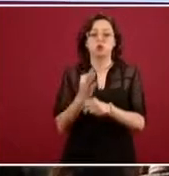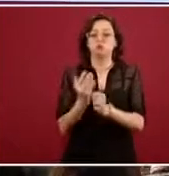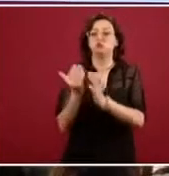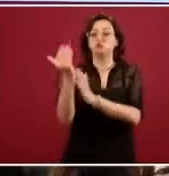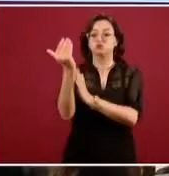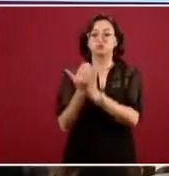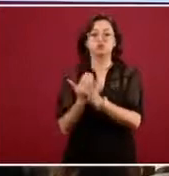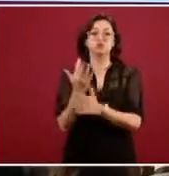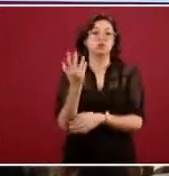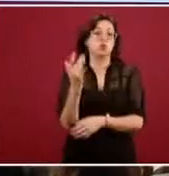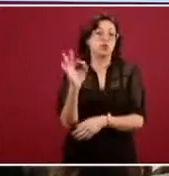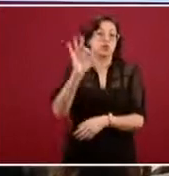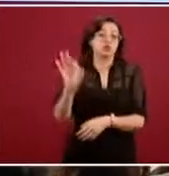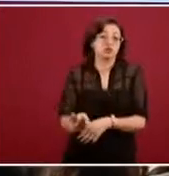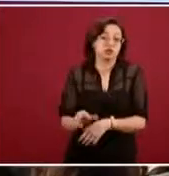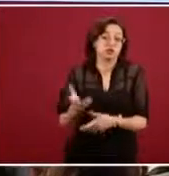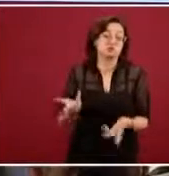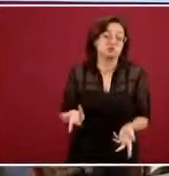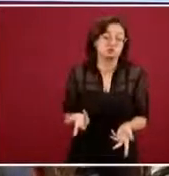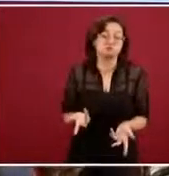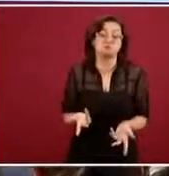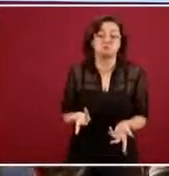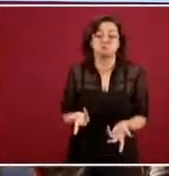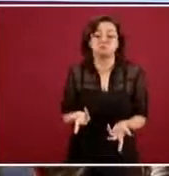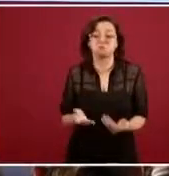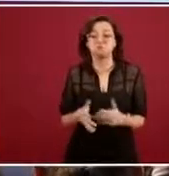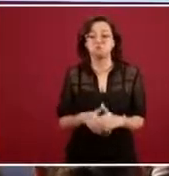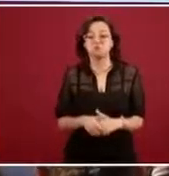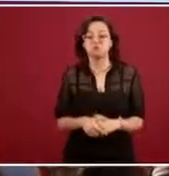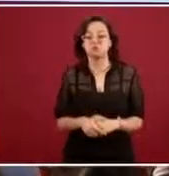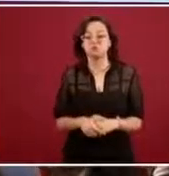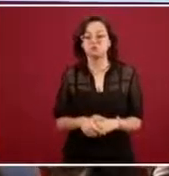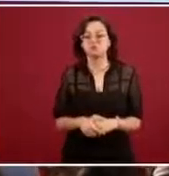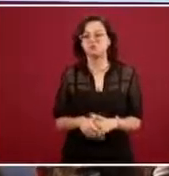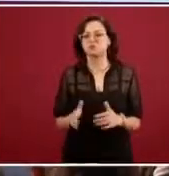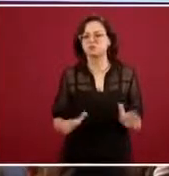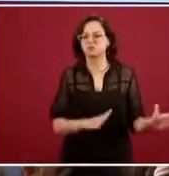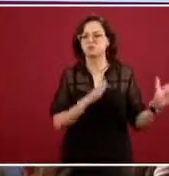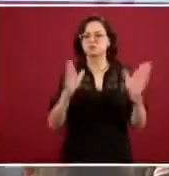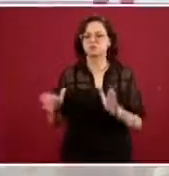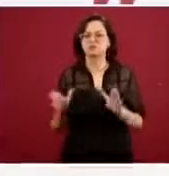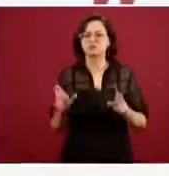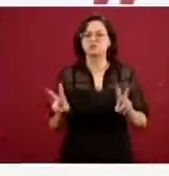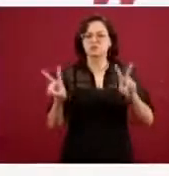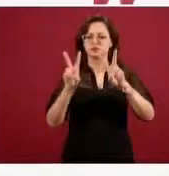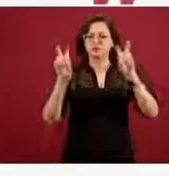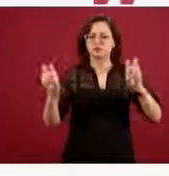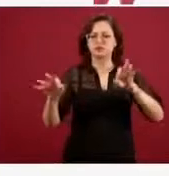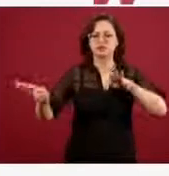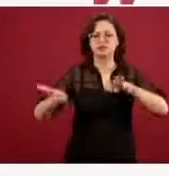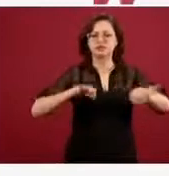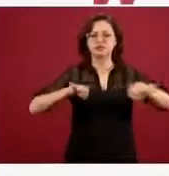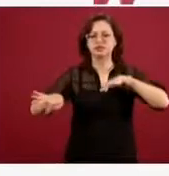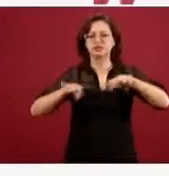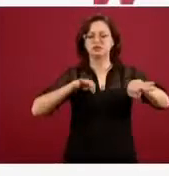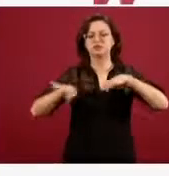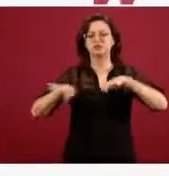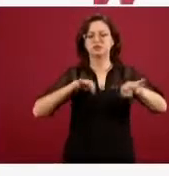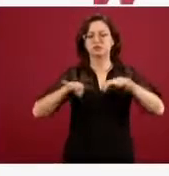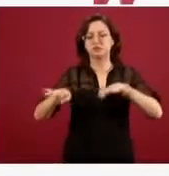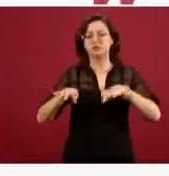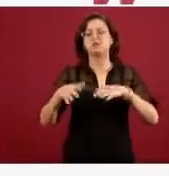el 50%. La siguiente, por favor. En materia de trabajos, en los lugares de trabajo se